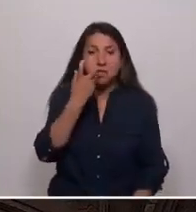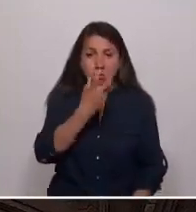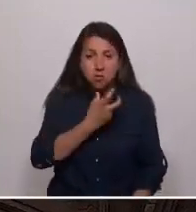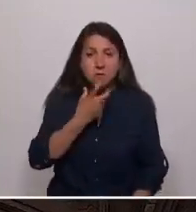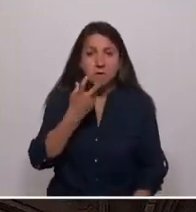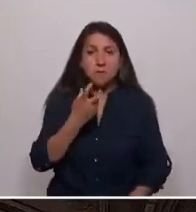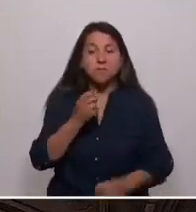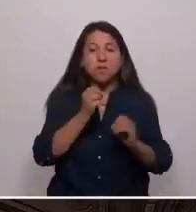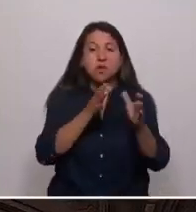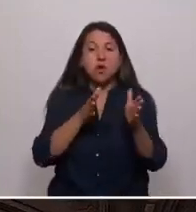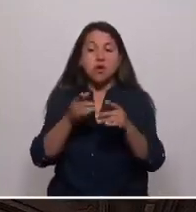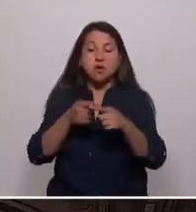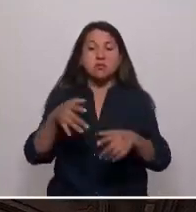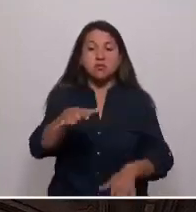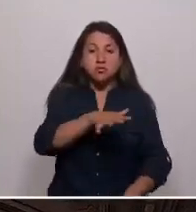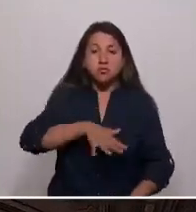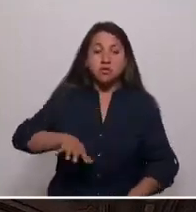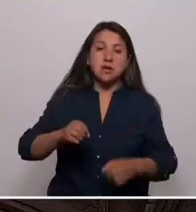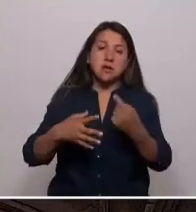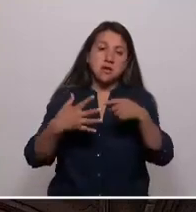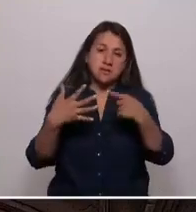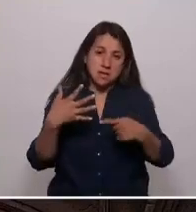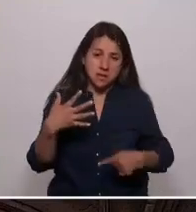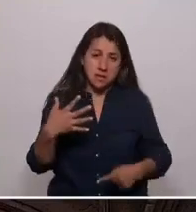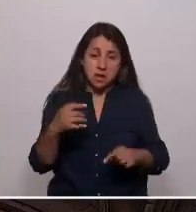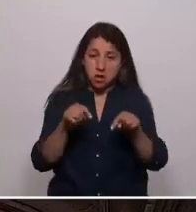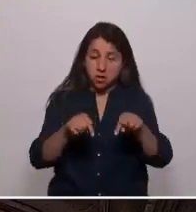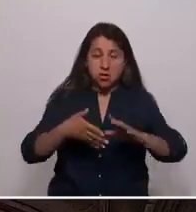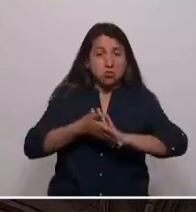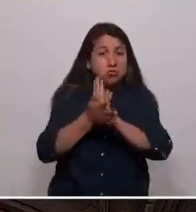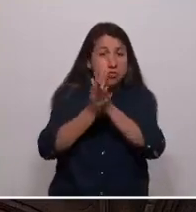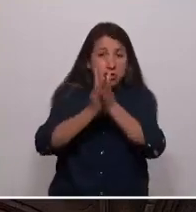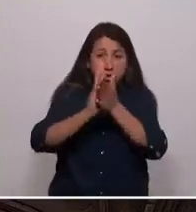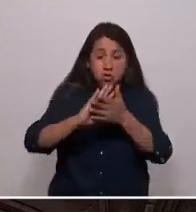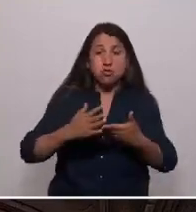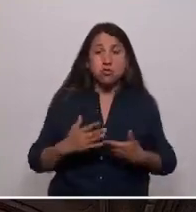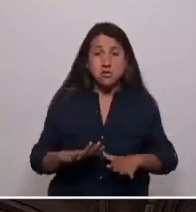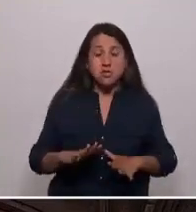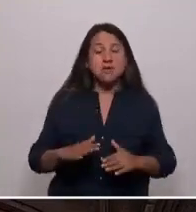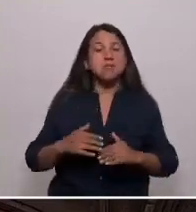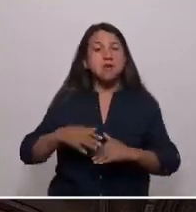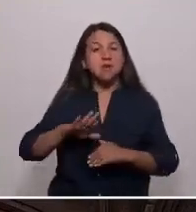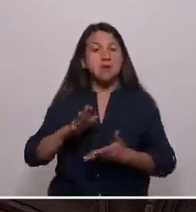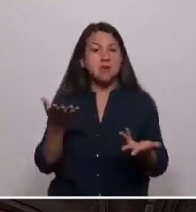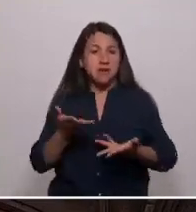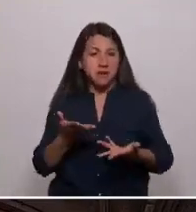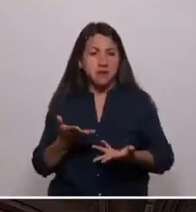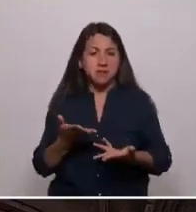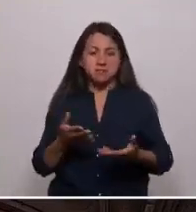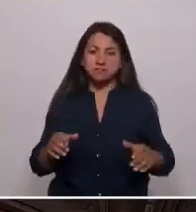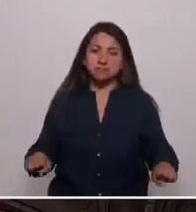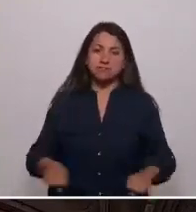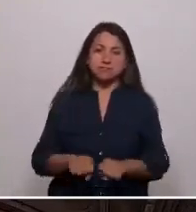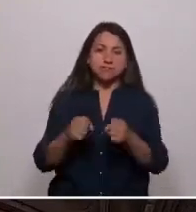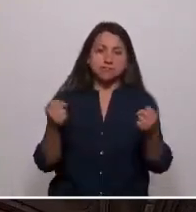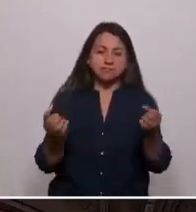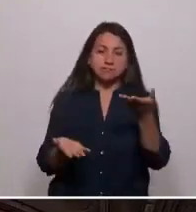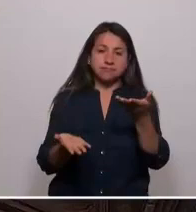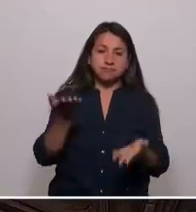el orden social, etc. Pero hoy todo eso está en gran parte quebrantado o en